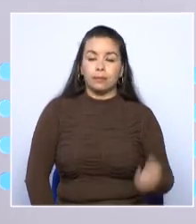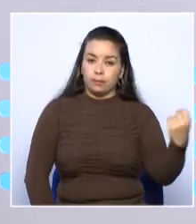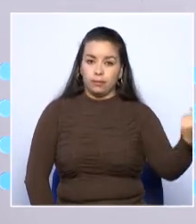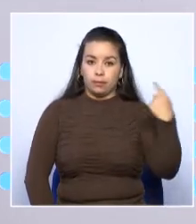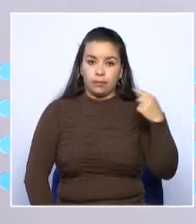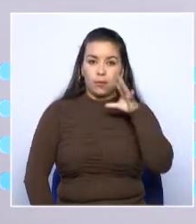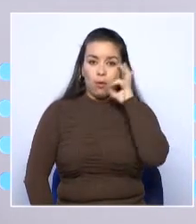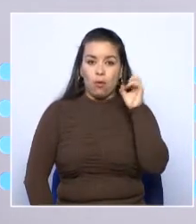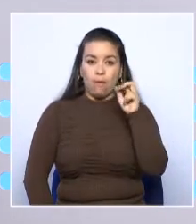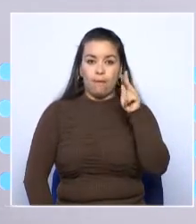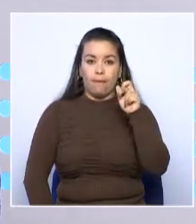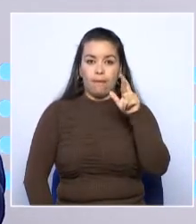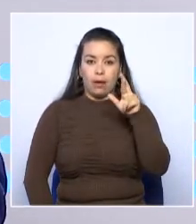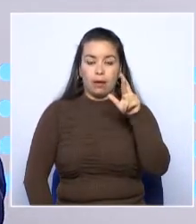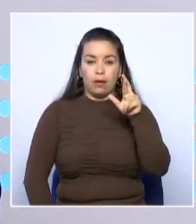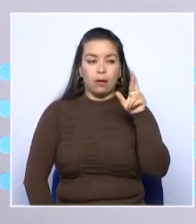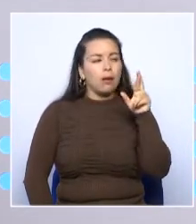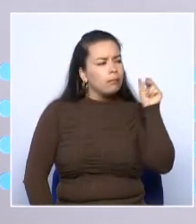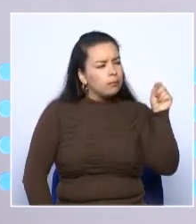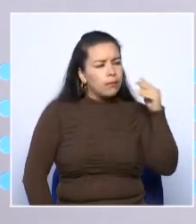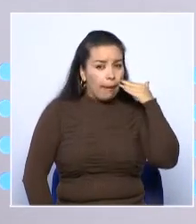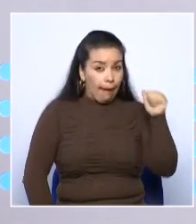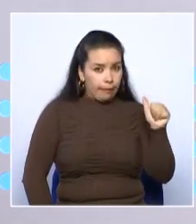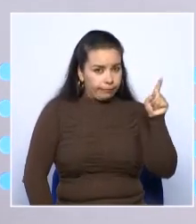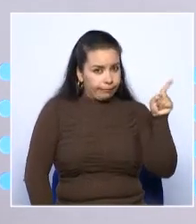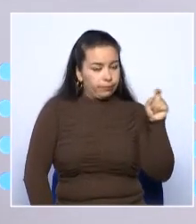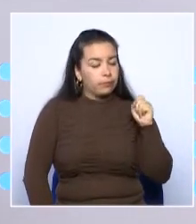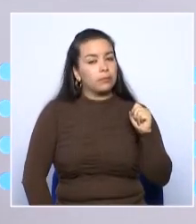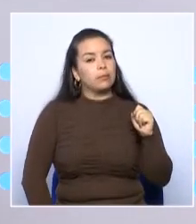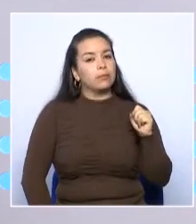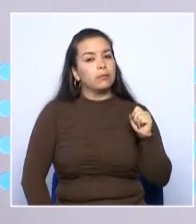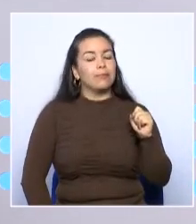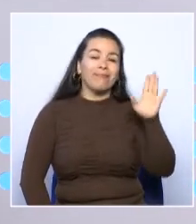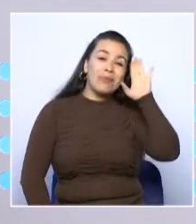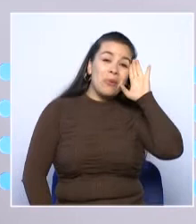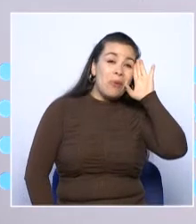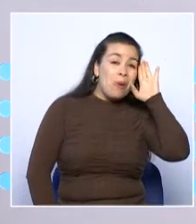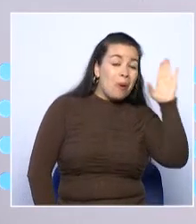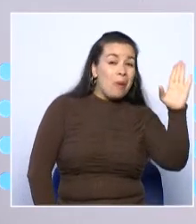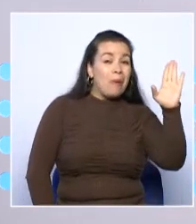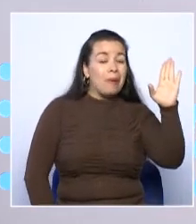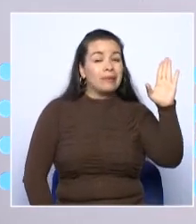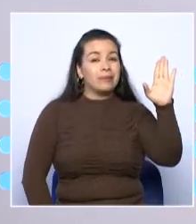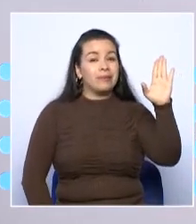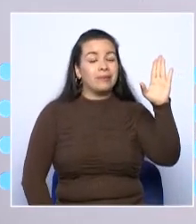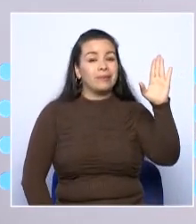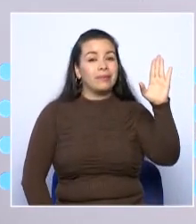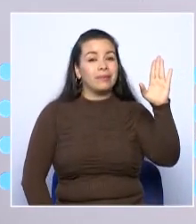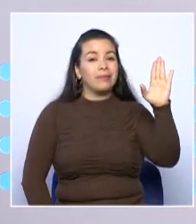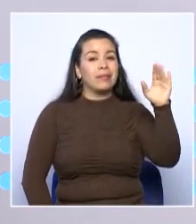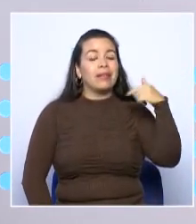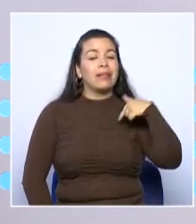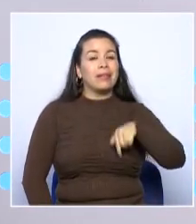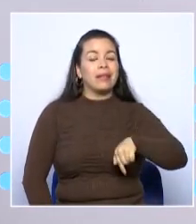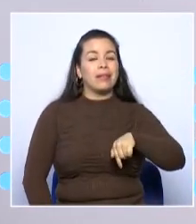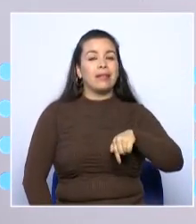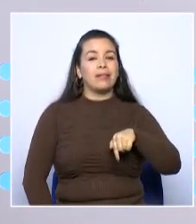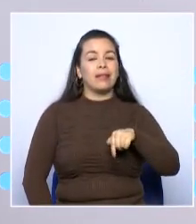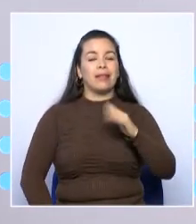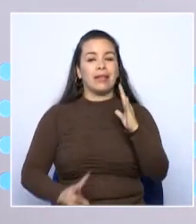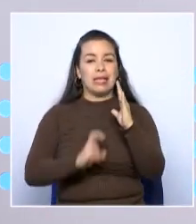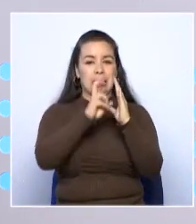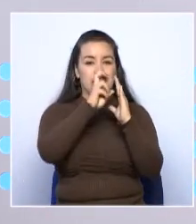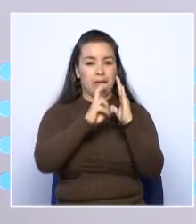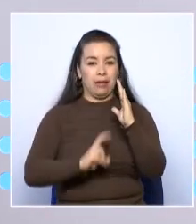Velasco, doctora María Mónica Ramírez. Dice, saludos desde Quinchía. Buenas noches,